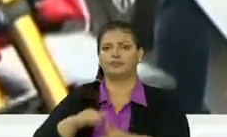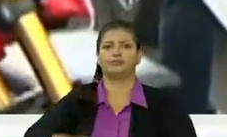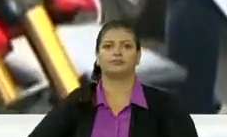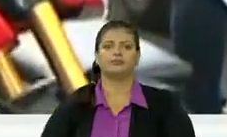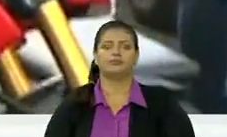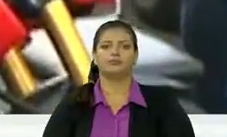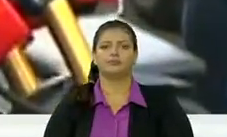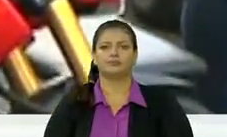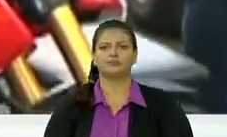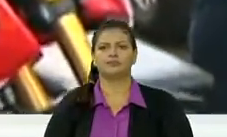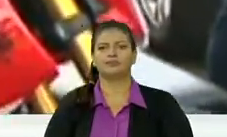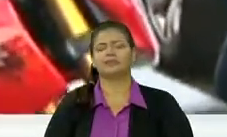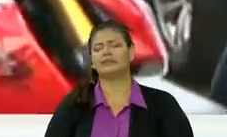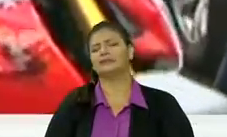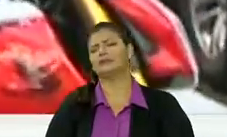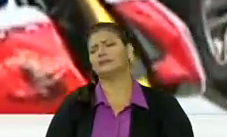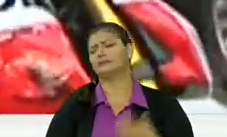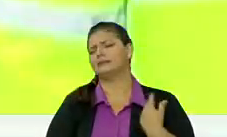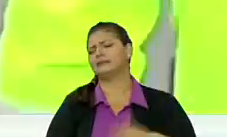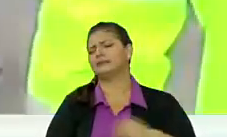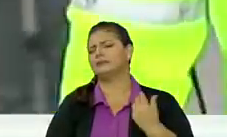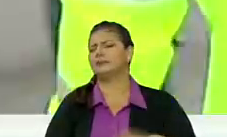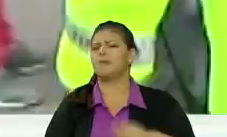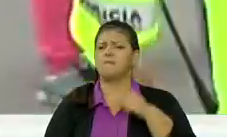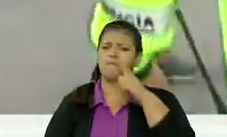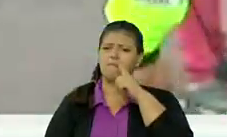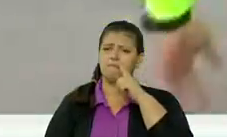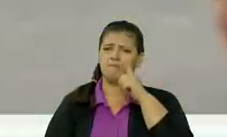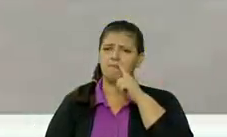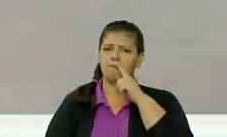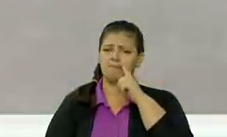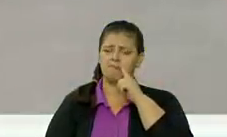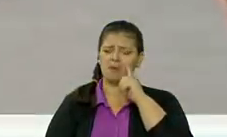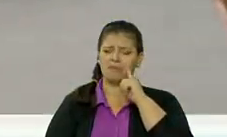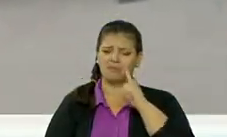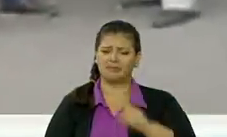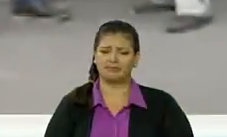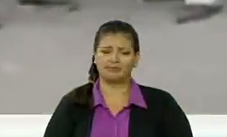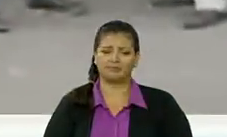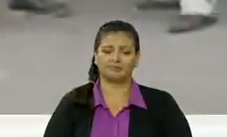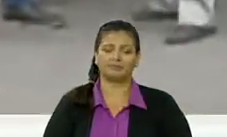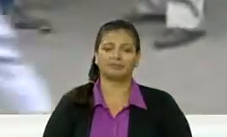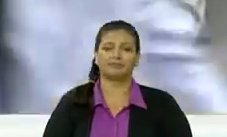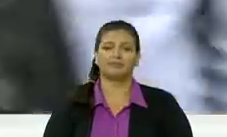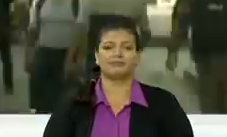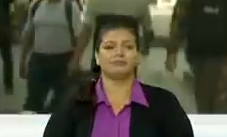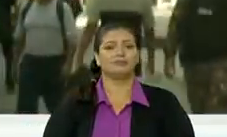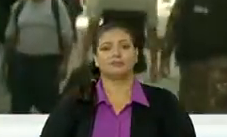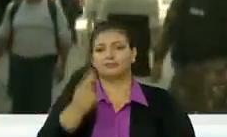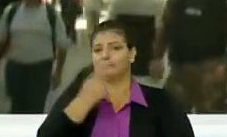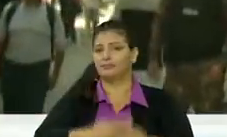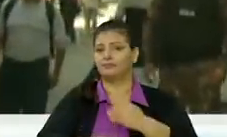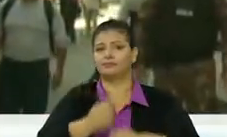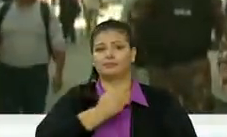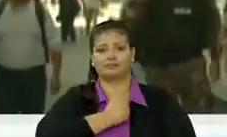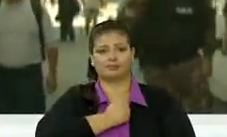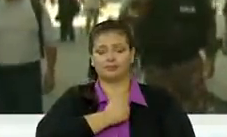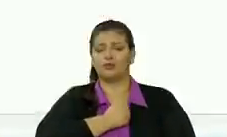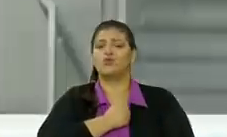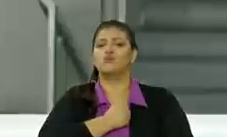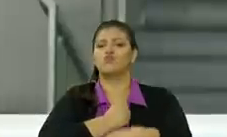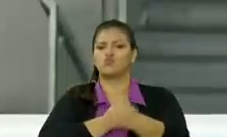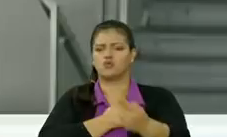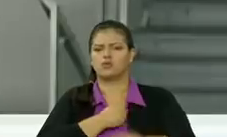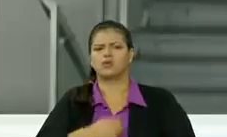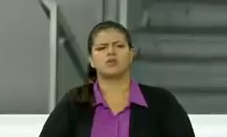reiterados abusos desde los 13 años, la menor quedó embarazada. Ahora es madre de una infante de aproximadamente 12 meses de nacida.